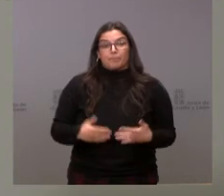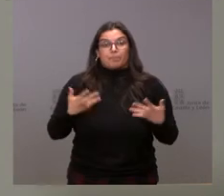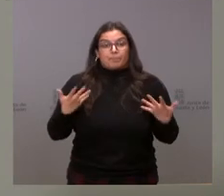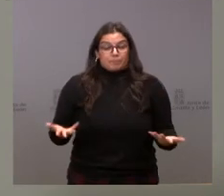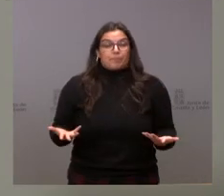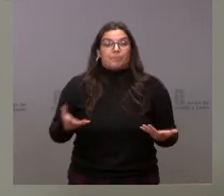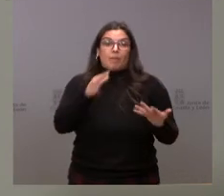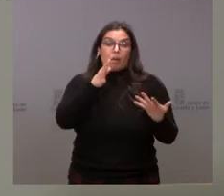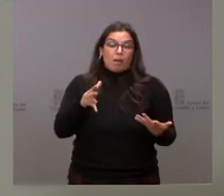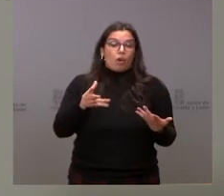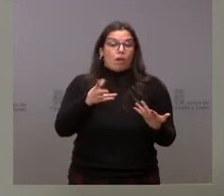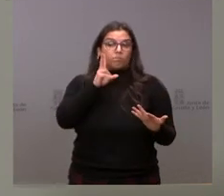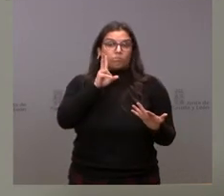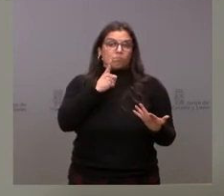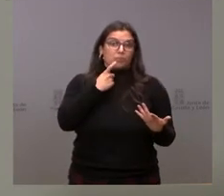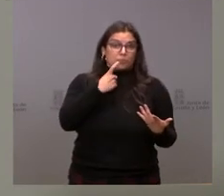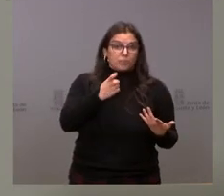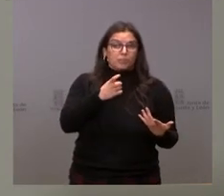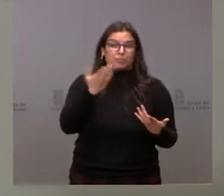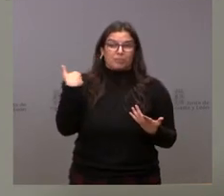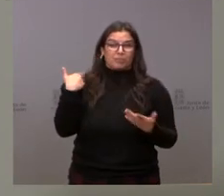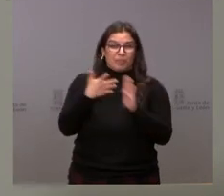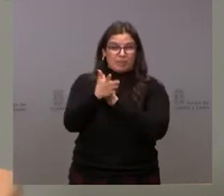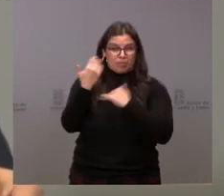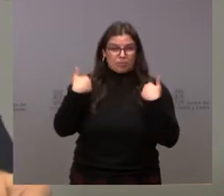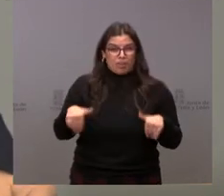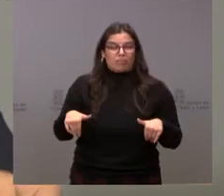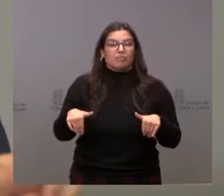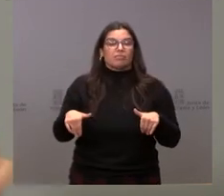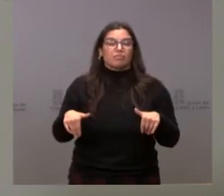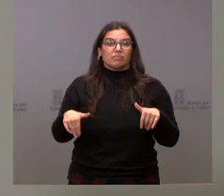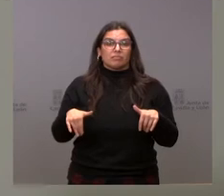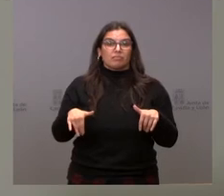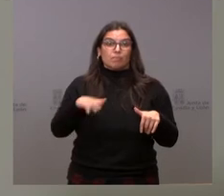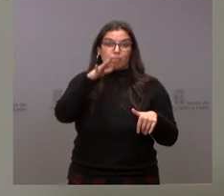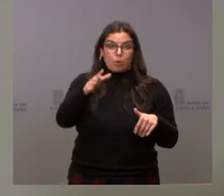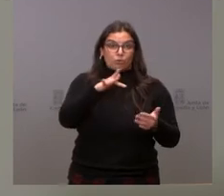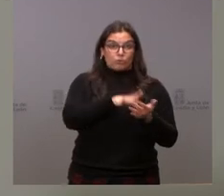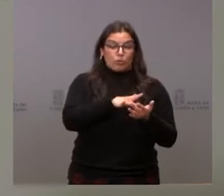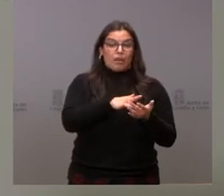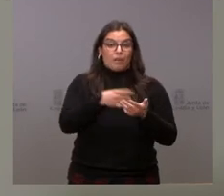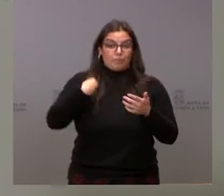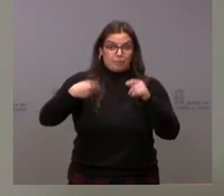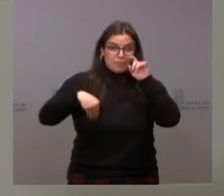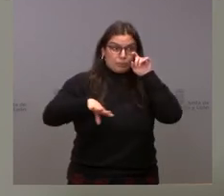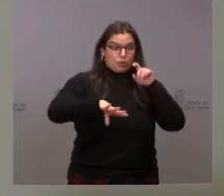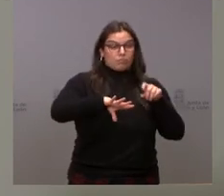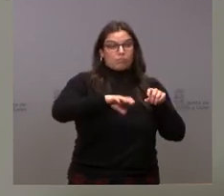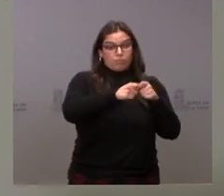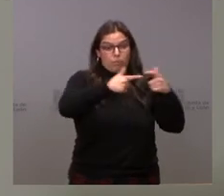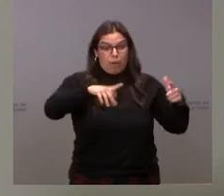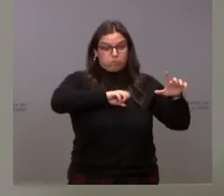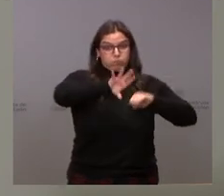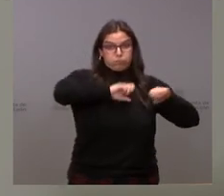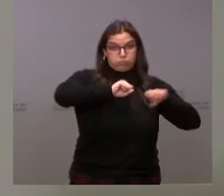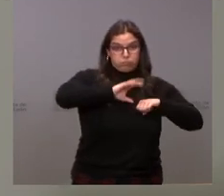este momento dadas las dificultades como les he comentado en otras ocasiones producidas por la propia contagiosidad del virus que ha supuesto un